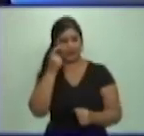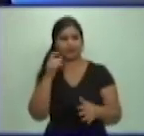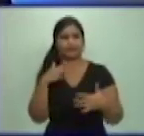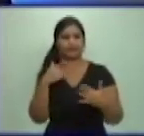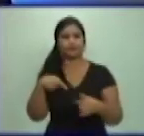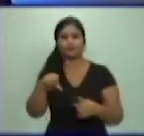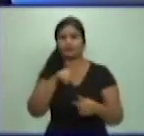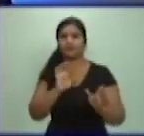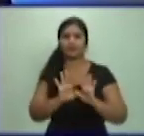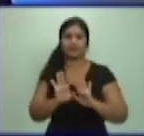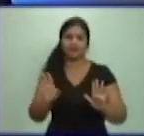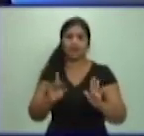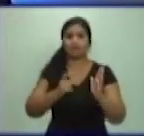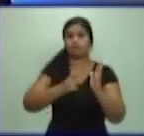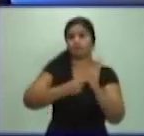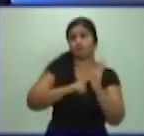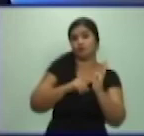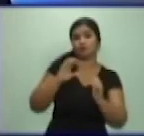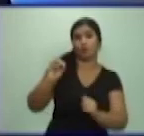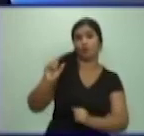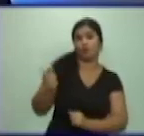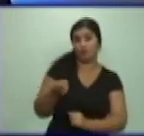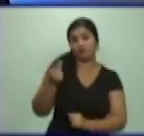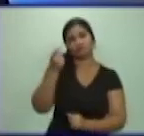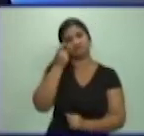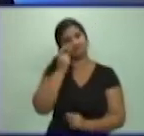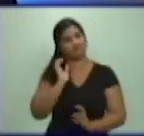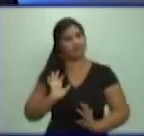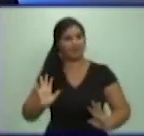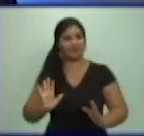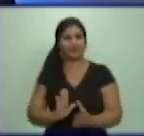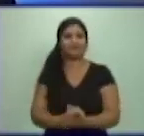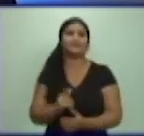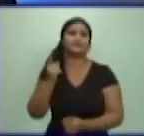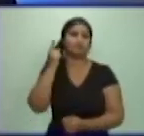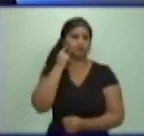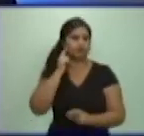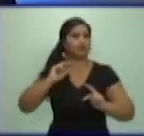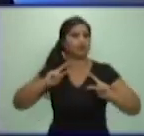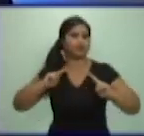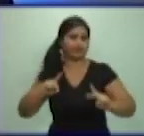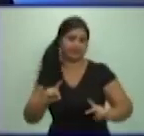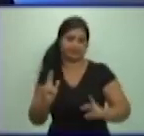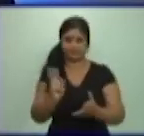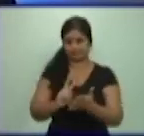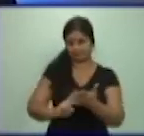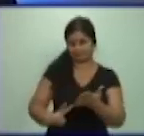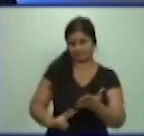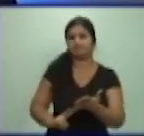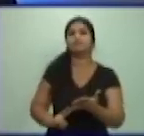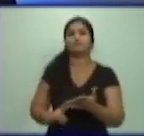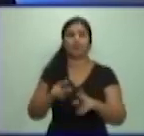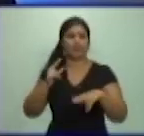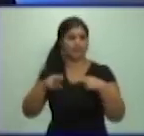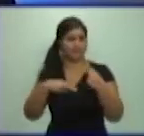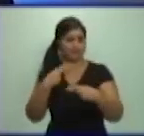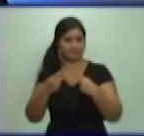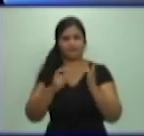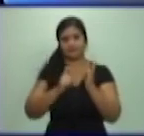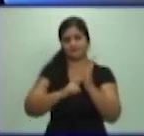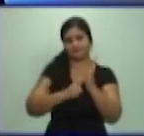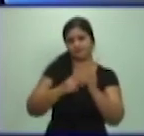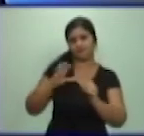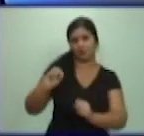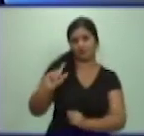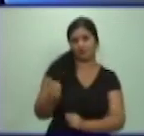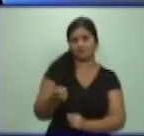usted colocó los signos de puntuación correctamente. Vamos a escuchar nuevamente la lectura para colocar estos signos de